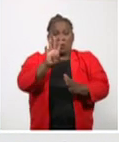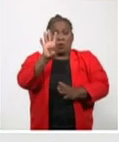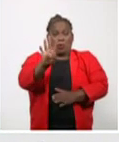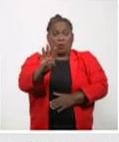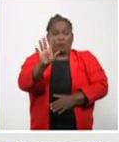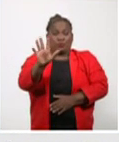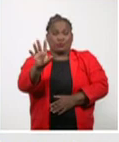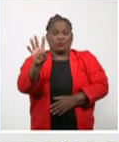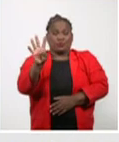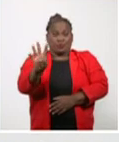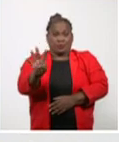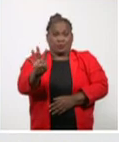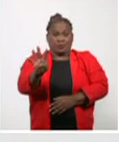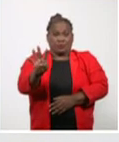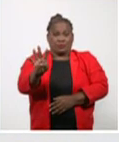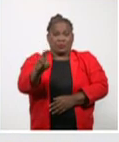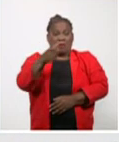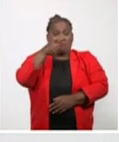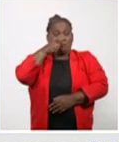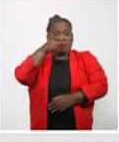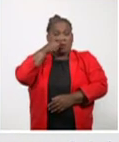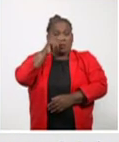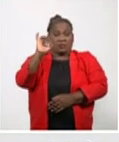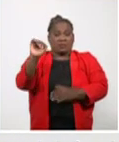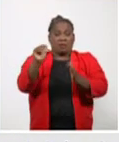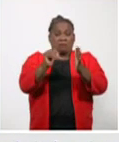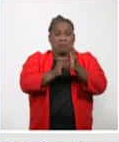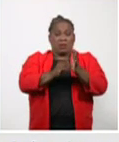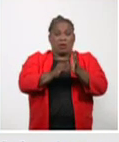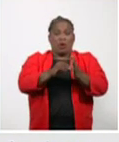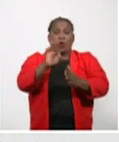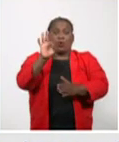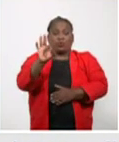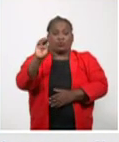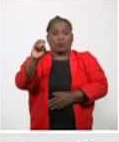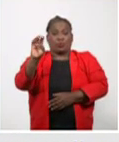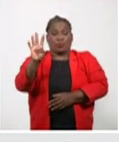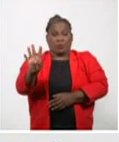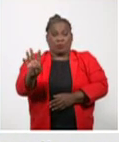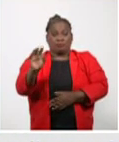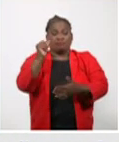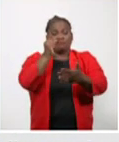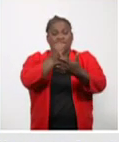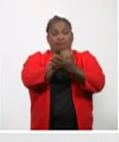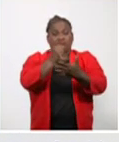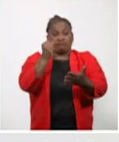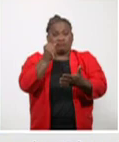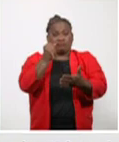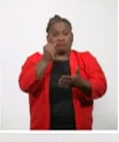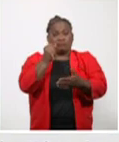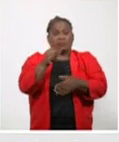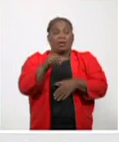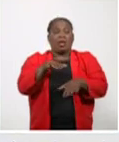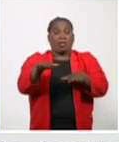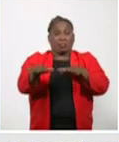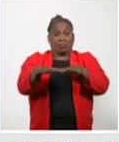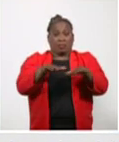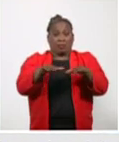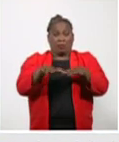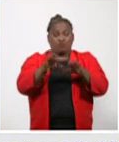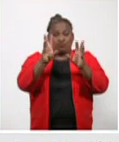3.454, en vigilancia 6.804 y confirmados activos, una